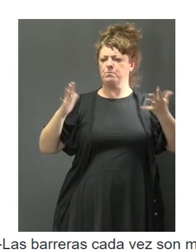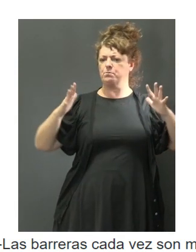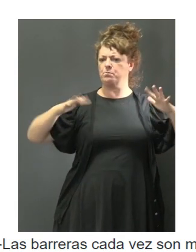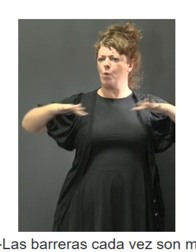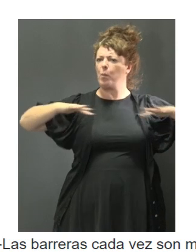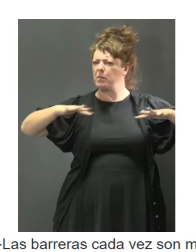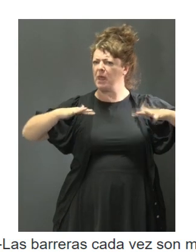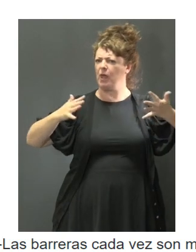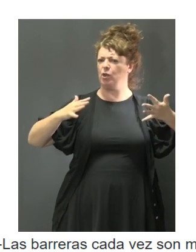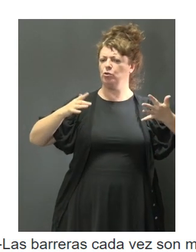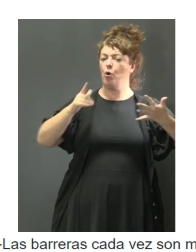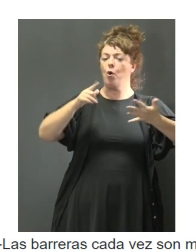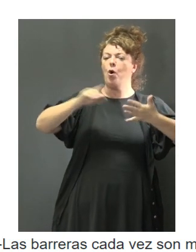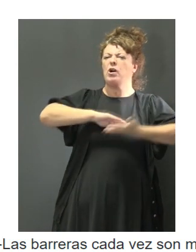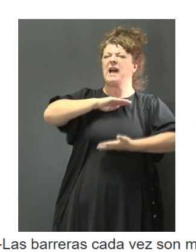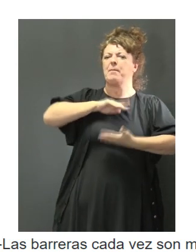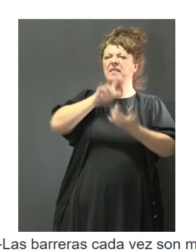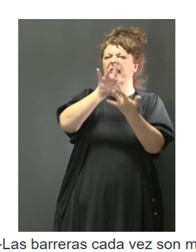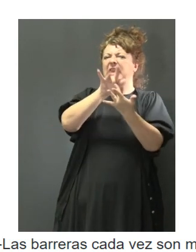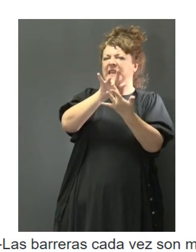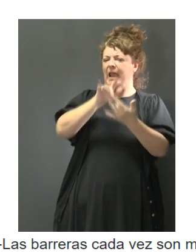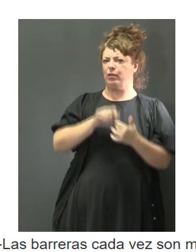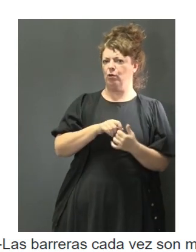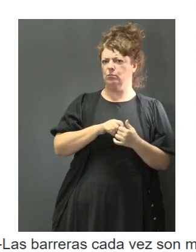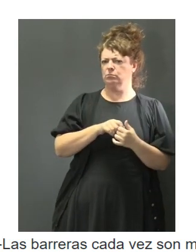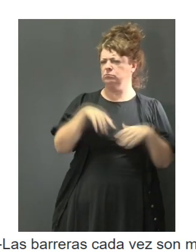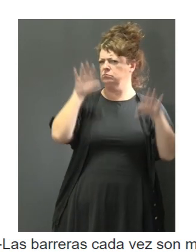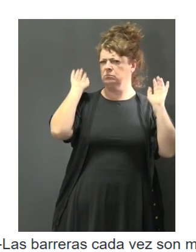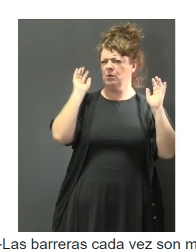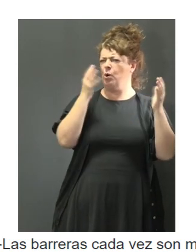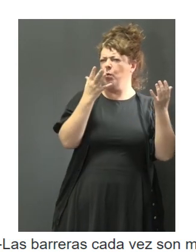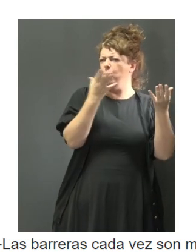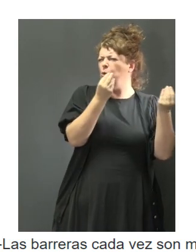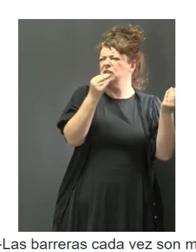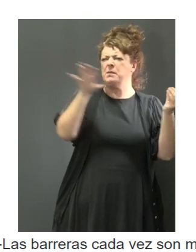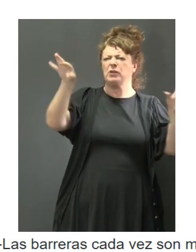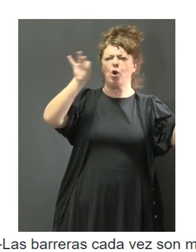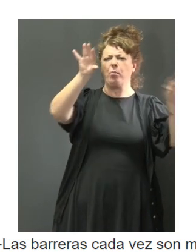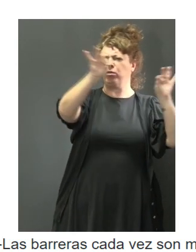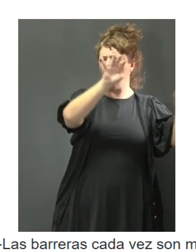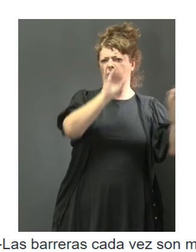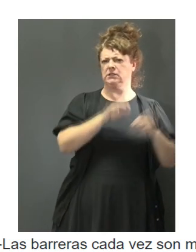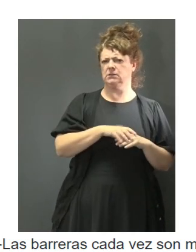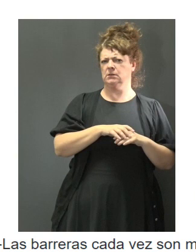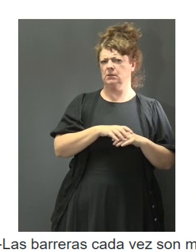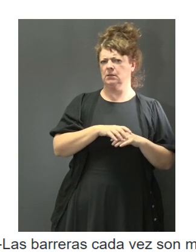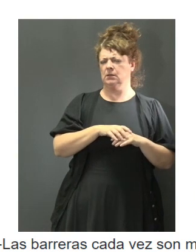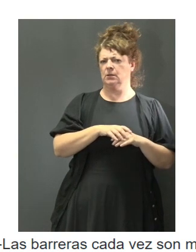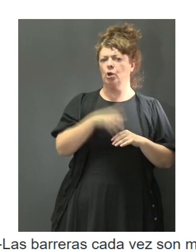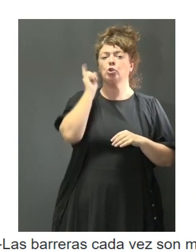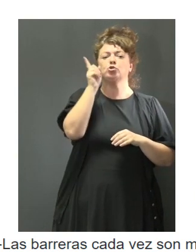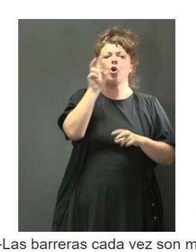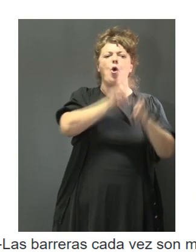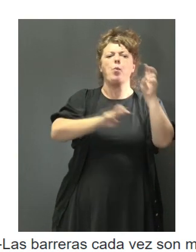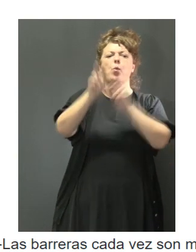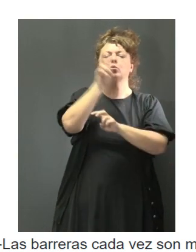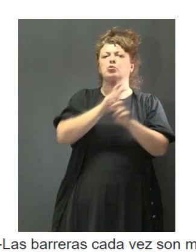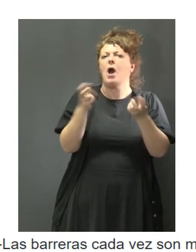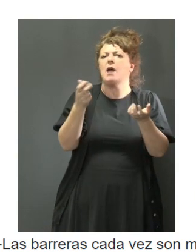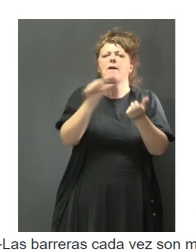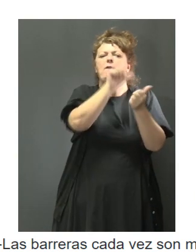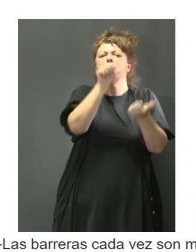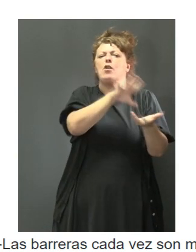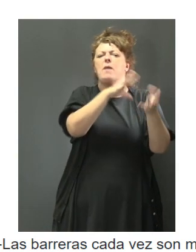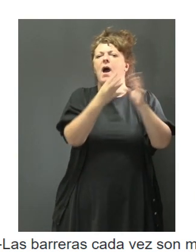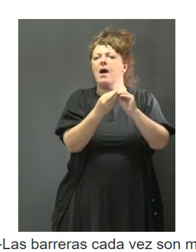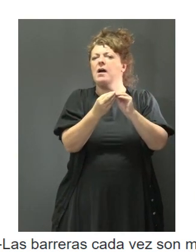tu capacidad de interacción. Hay muchísimas más opciones y solo hay que buscar la fórmula adecuada. Esto